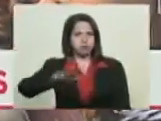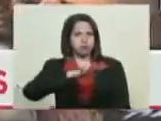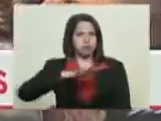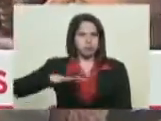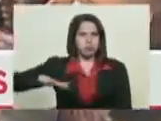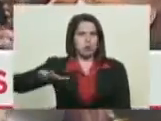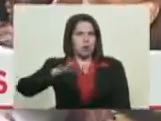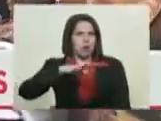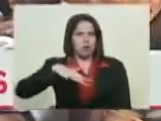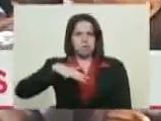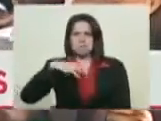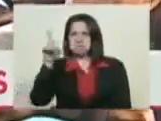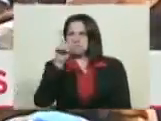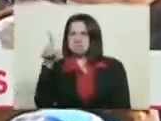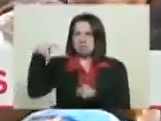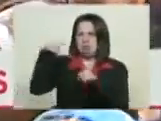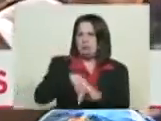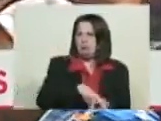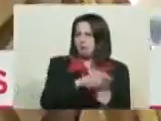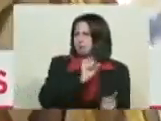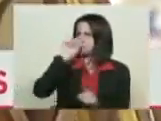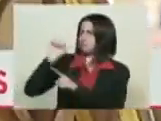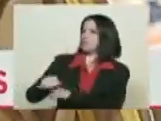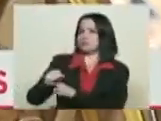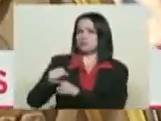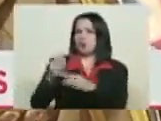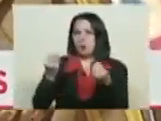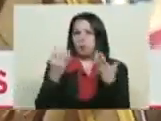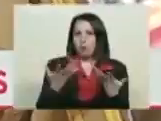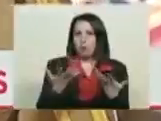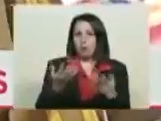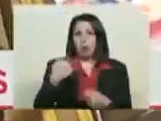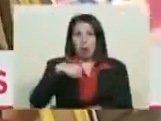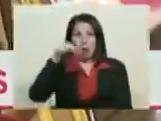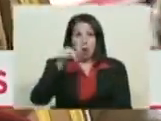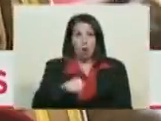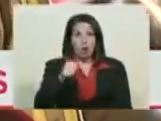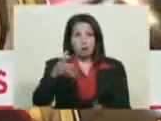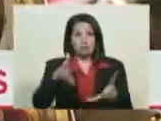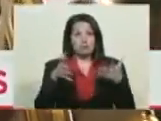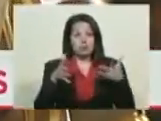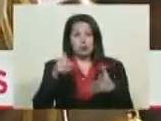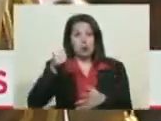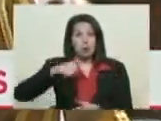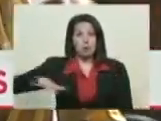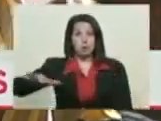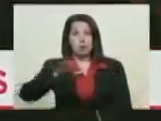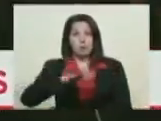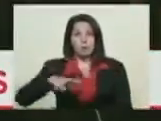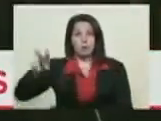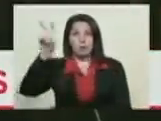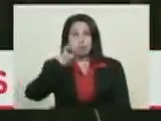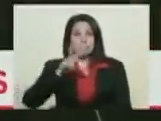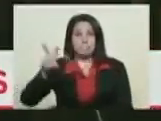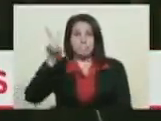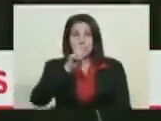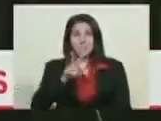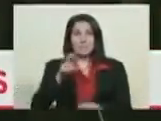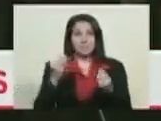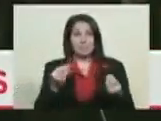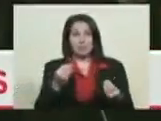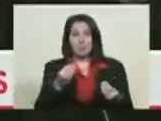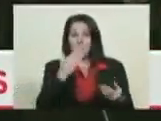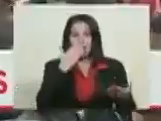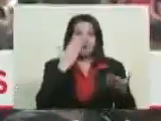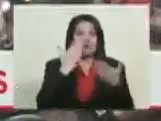que no se somete a ningún imperio del mundo. Hoy es la victoria del pueblo venezolano frente al imperialismo de Donald